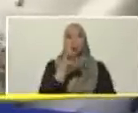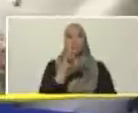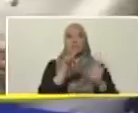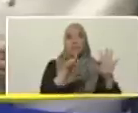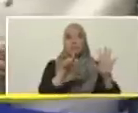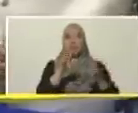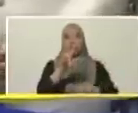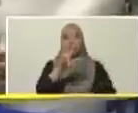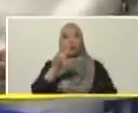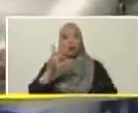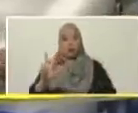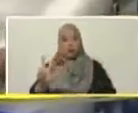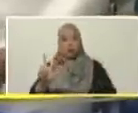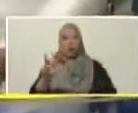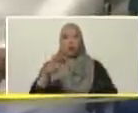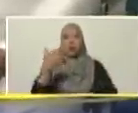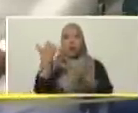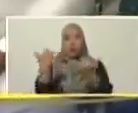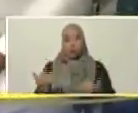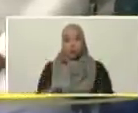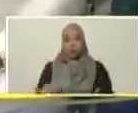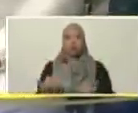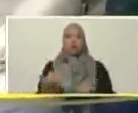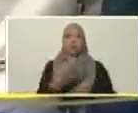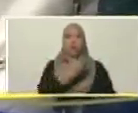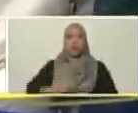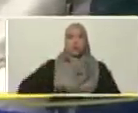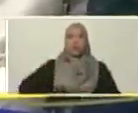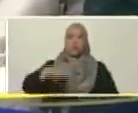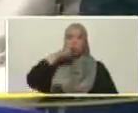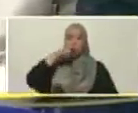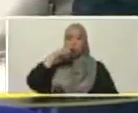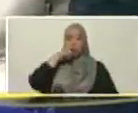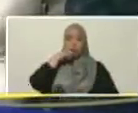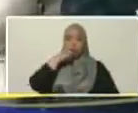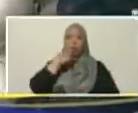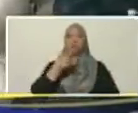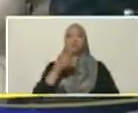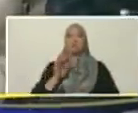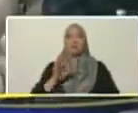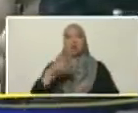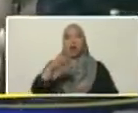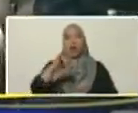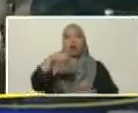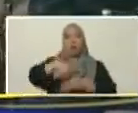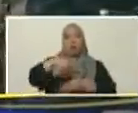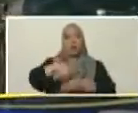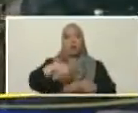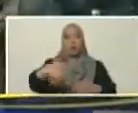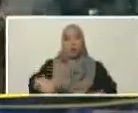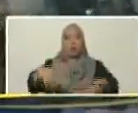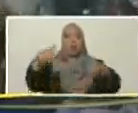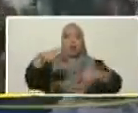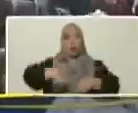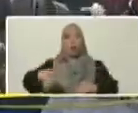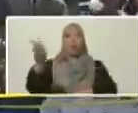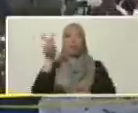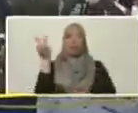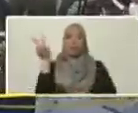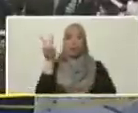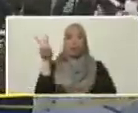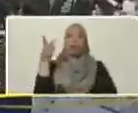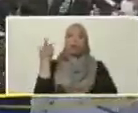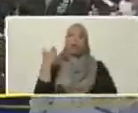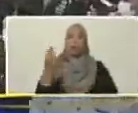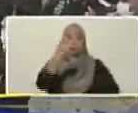4633. Por disposición del ciudadano Nicolás Maduro Moros, presidente constitucional de la República Bolivariana de Venezuela,